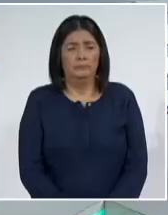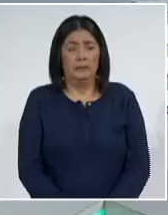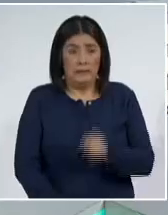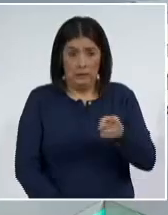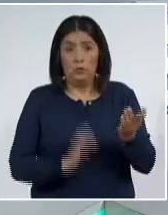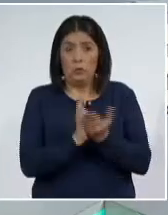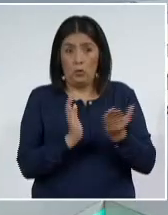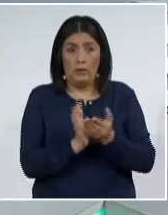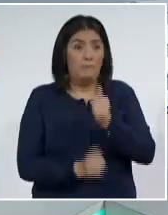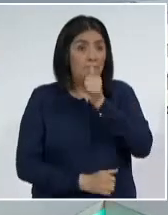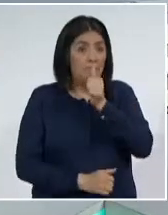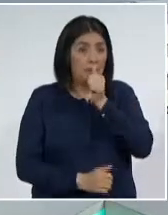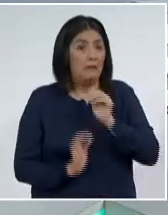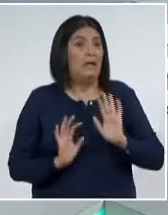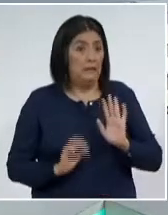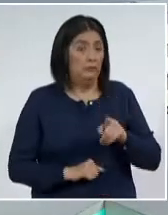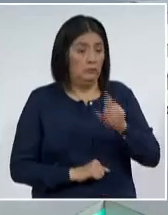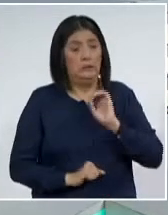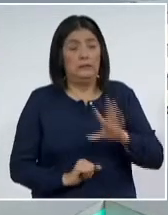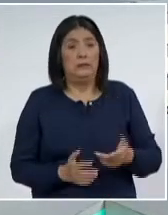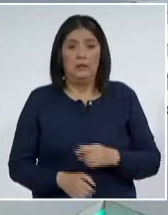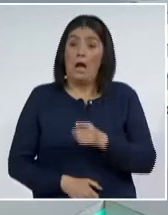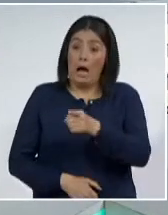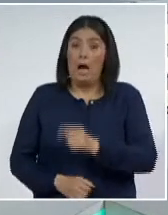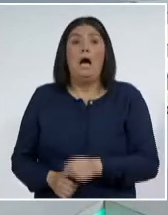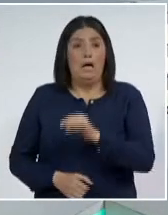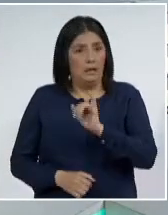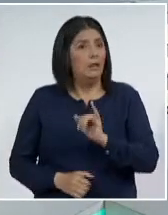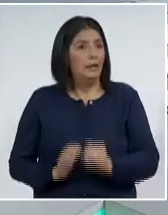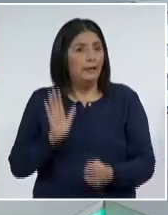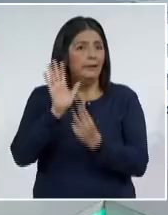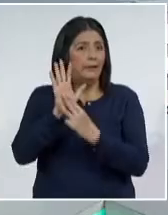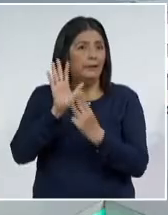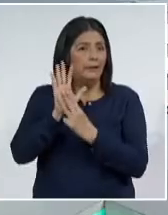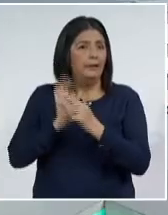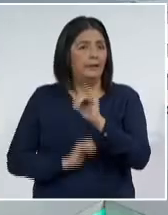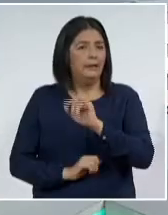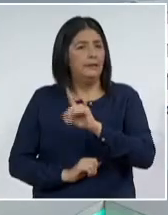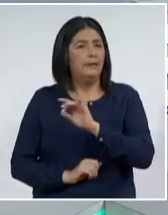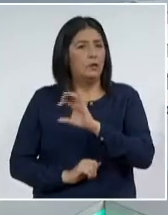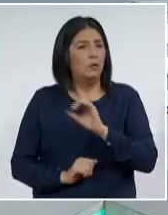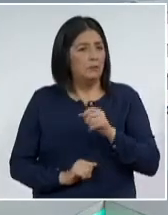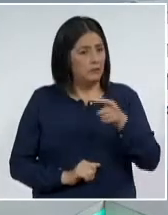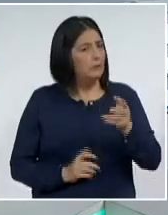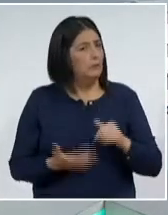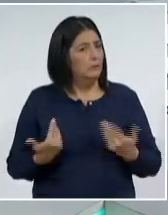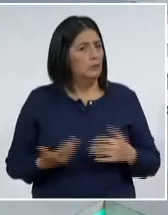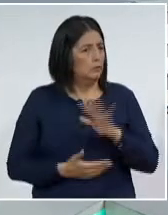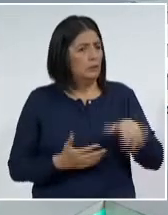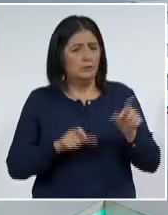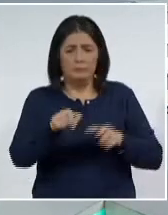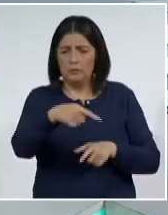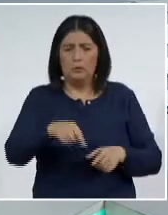Este es un colegio privado, nos mencionan aquí los vecinos. Bueno, Indecopi entonces puede actuar de oficio porque están atentando contra todos los usuarios y contra